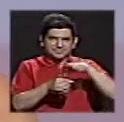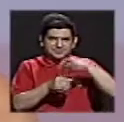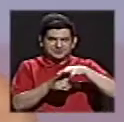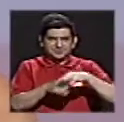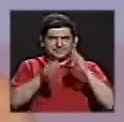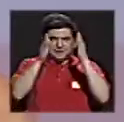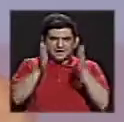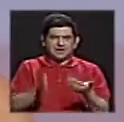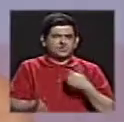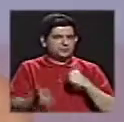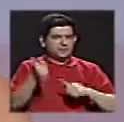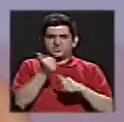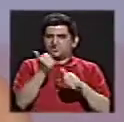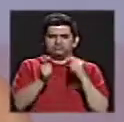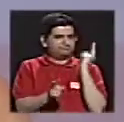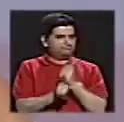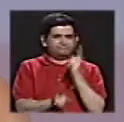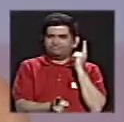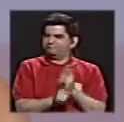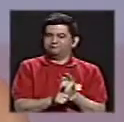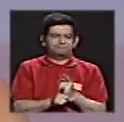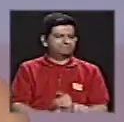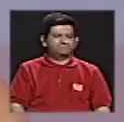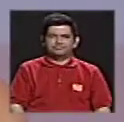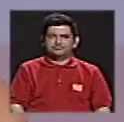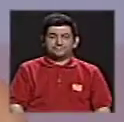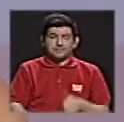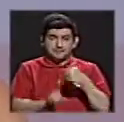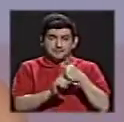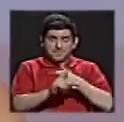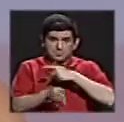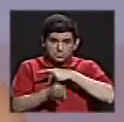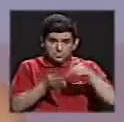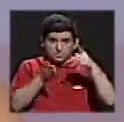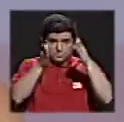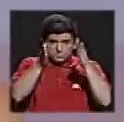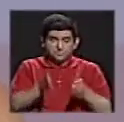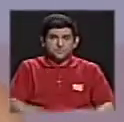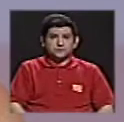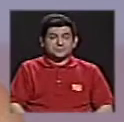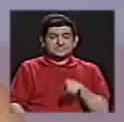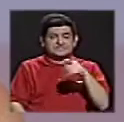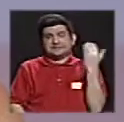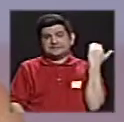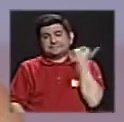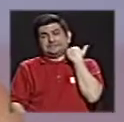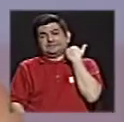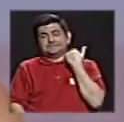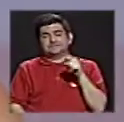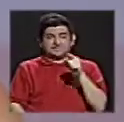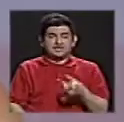no recibe la asesoría debida y más bien los mismos profesionales se embarcan al campesino.